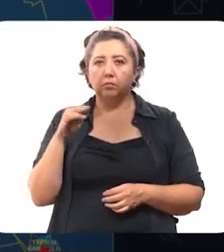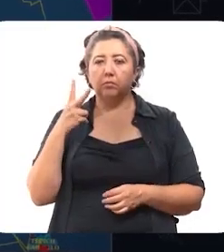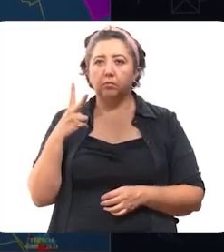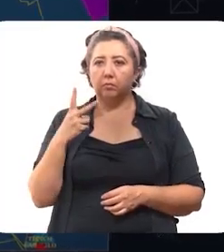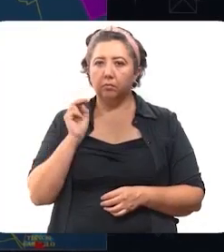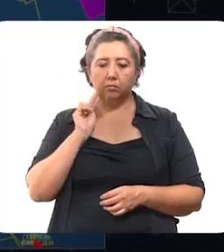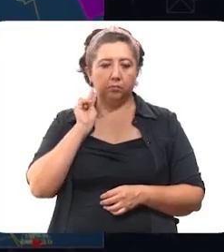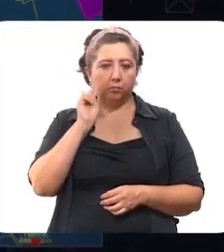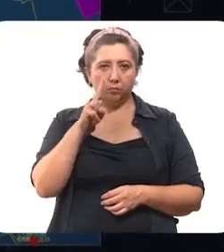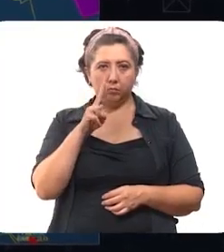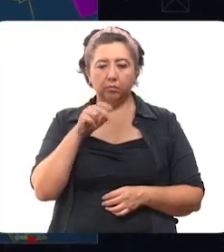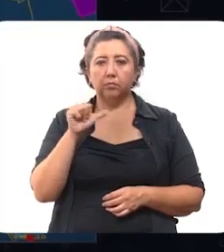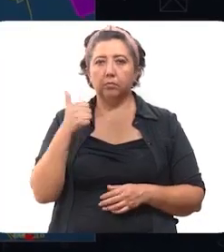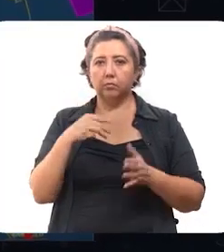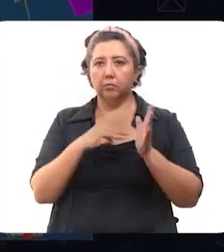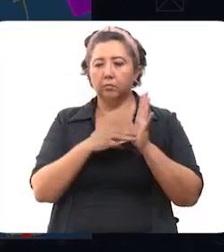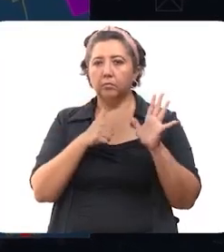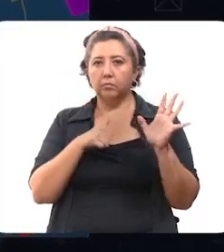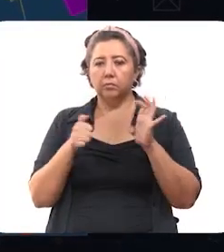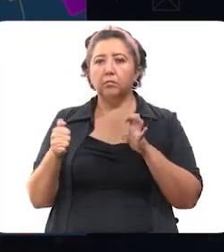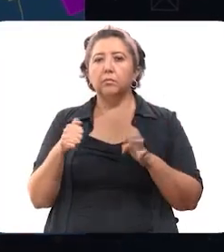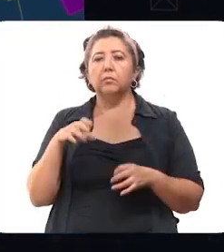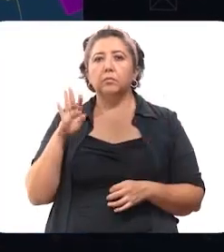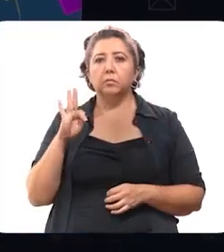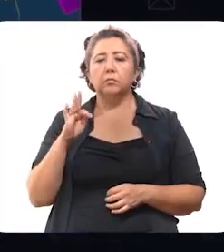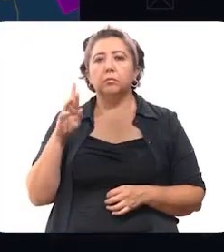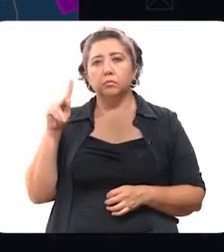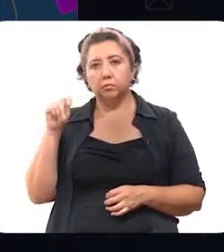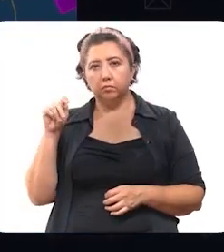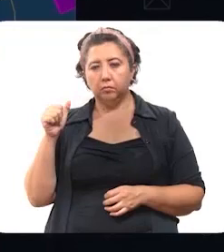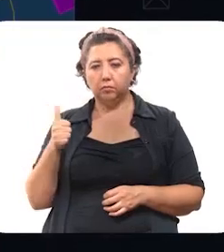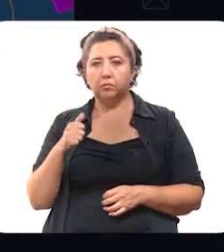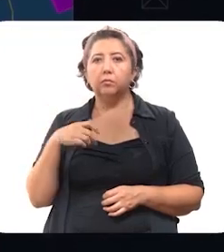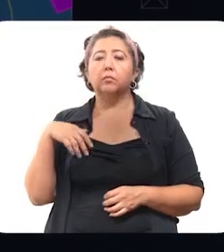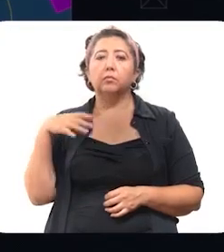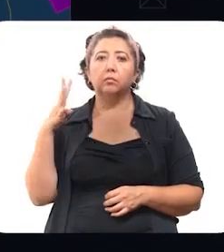12.192 en zona norte, 11.640 en la zona oriente,